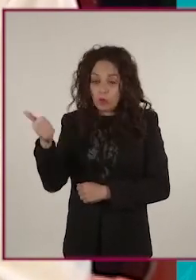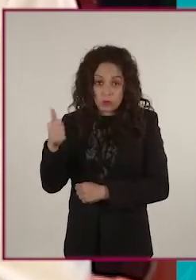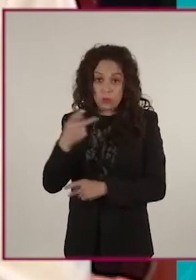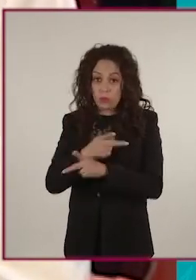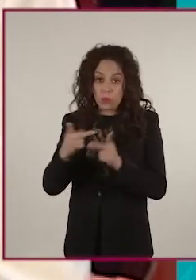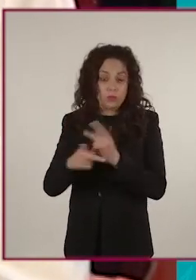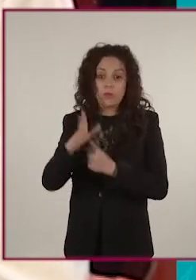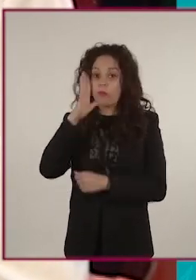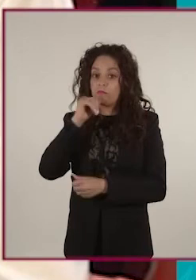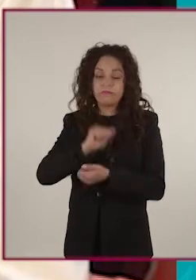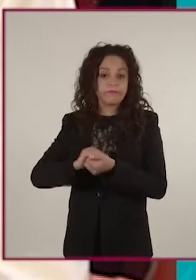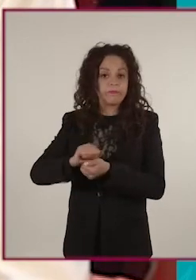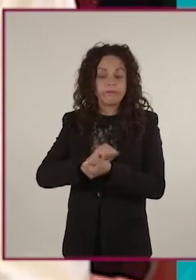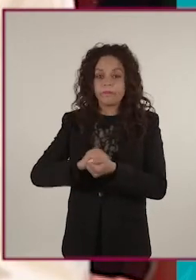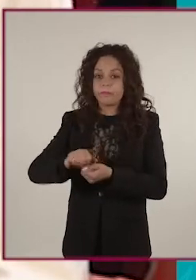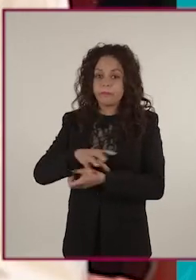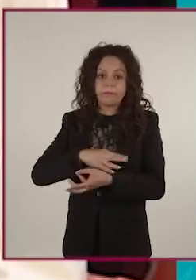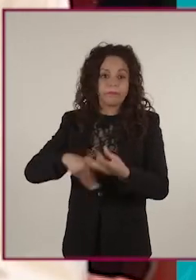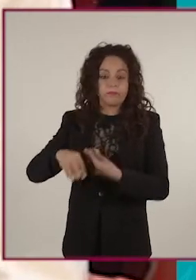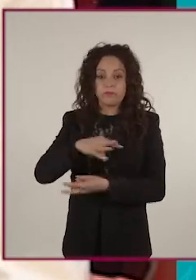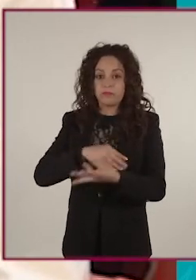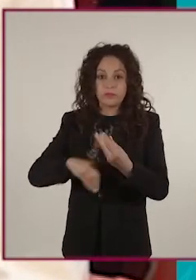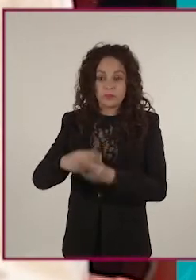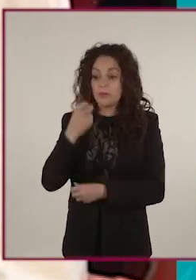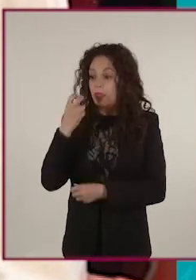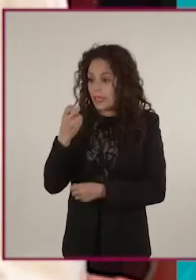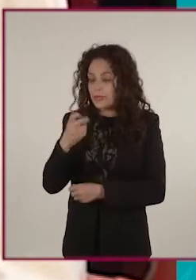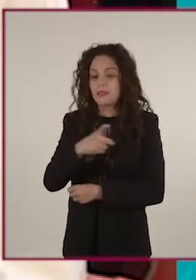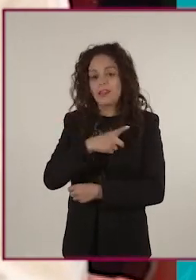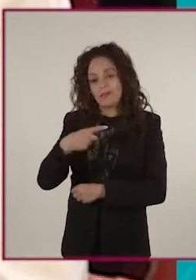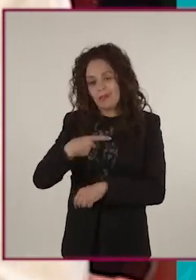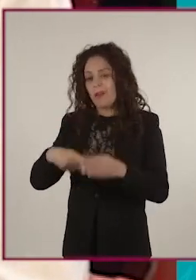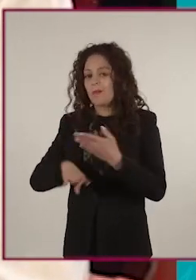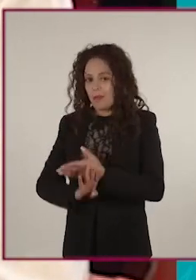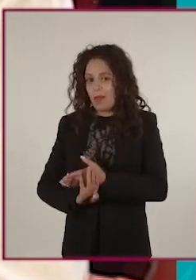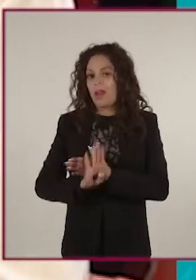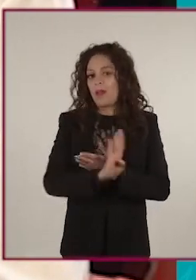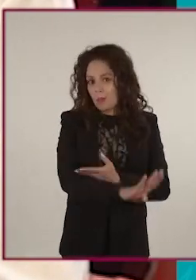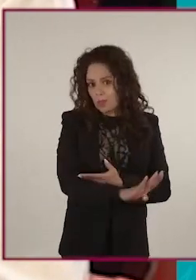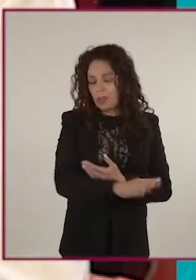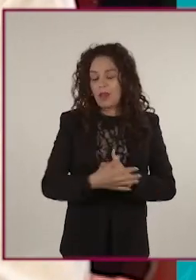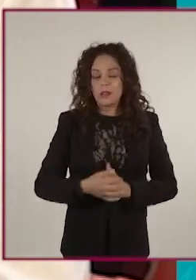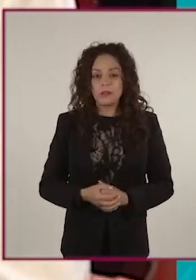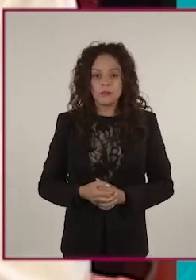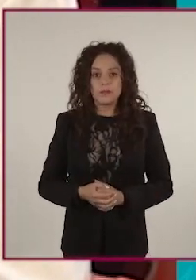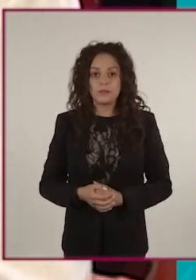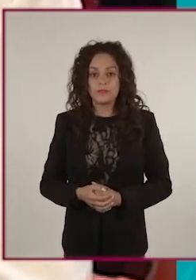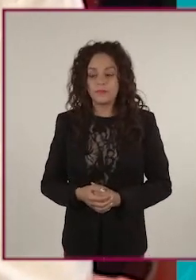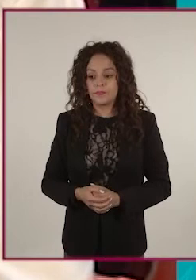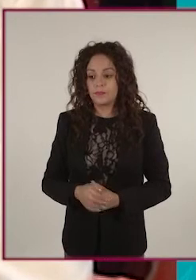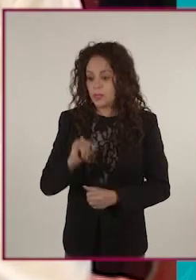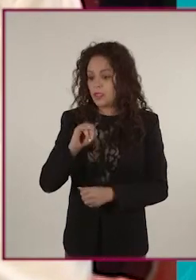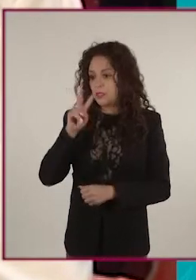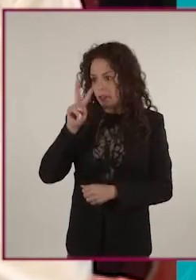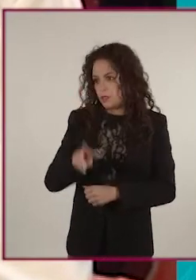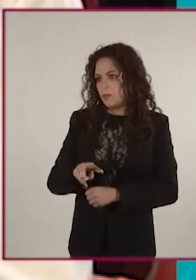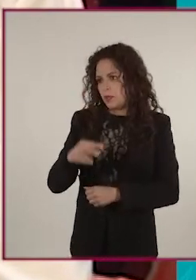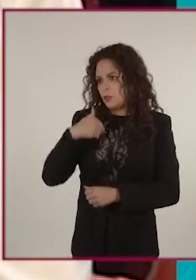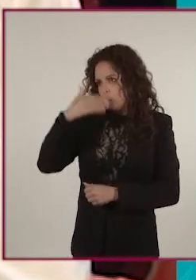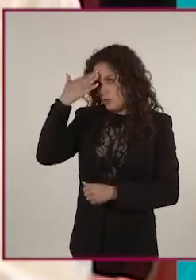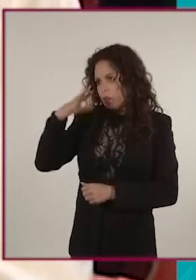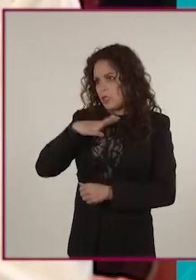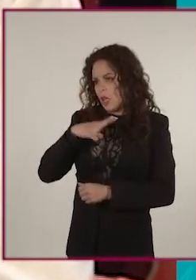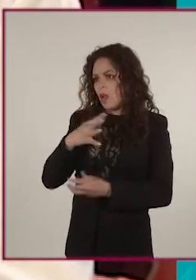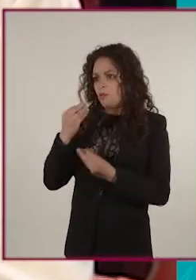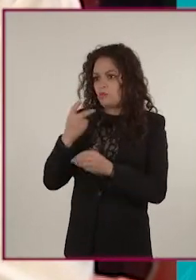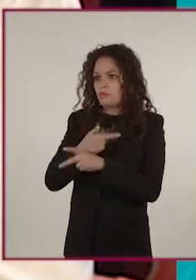Y entonces ese tipo de productos, en la medida de lo posible, deberíamos evitarlos, ¿no? Entiendo que hay muchos productos a los que no